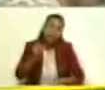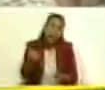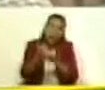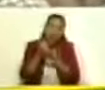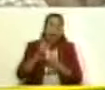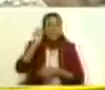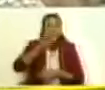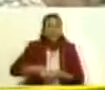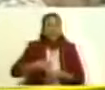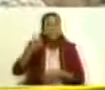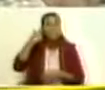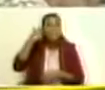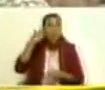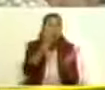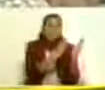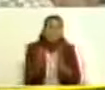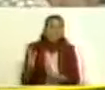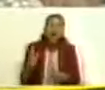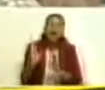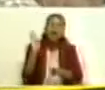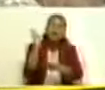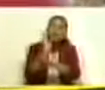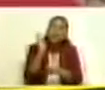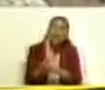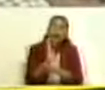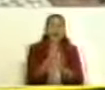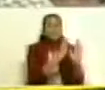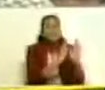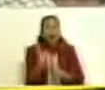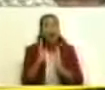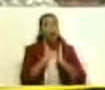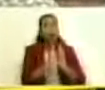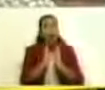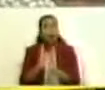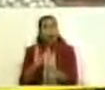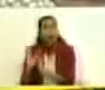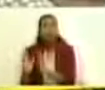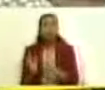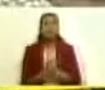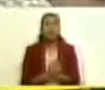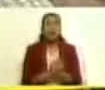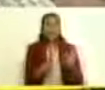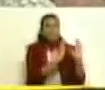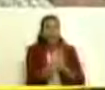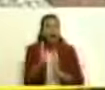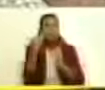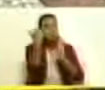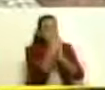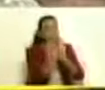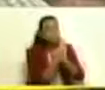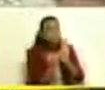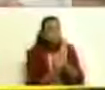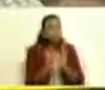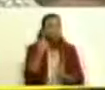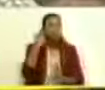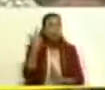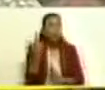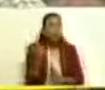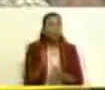manera, pero con planes, presidente, completamente organizados, planificados y sobre